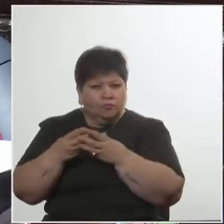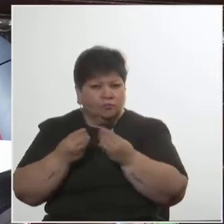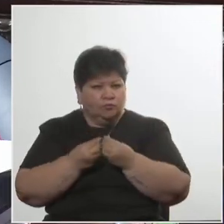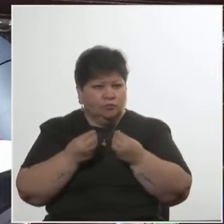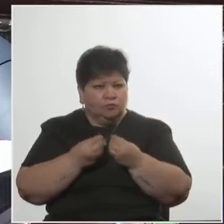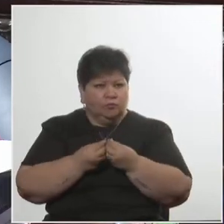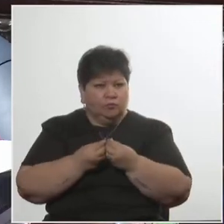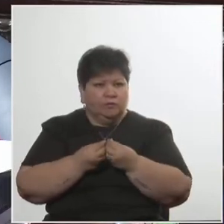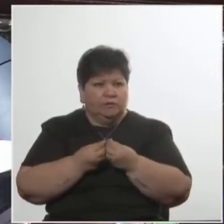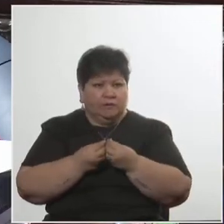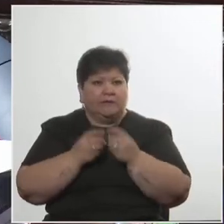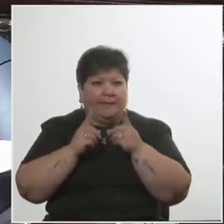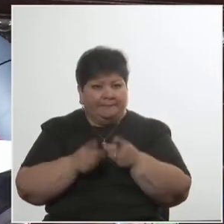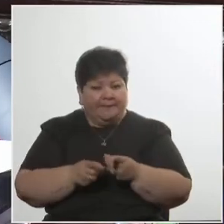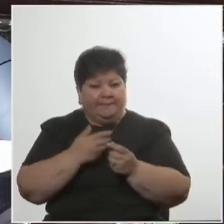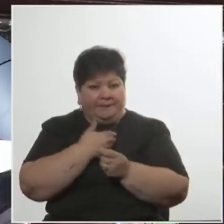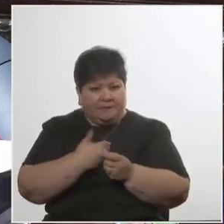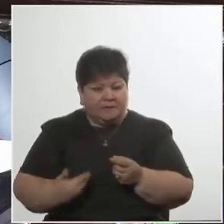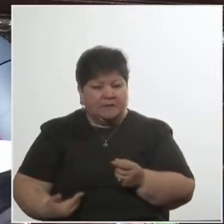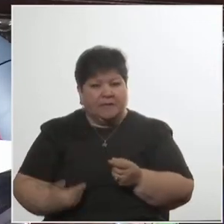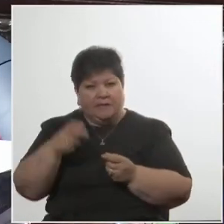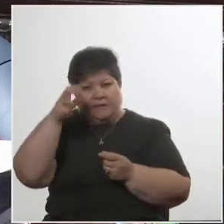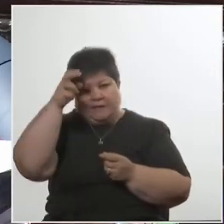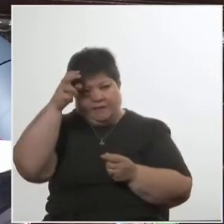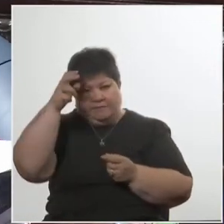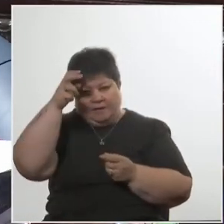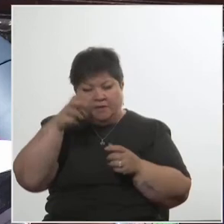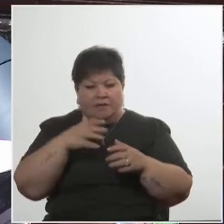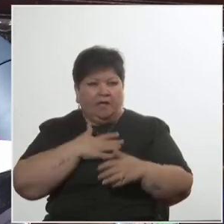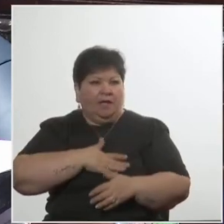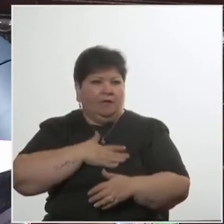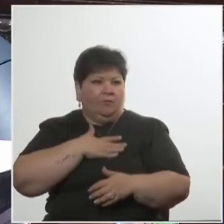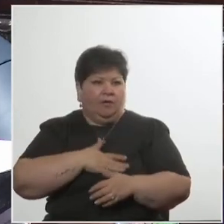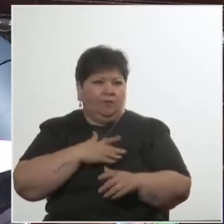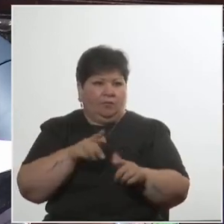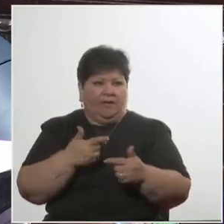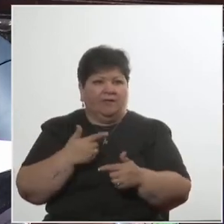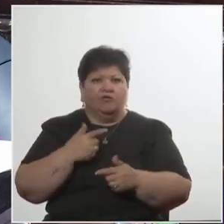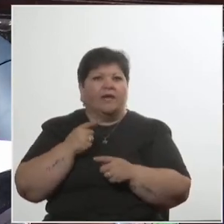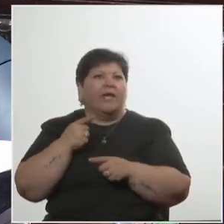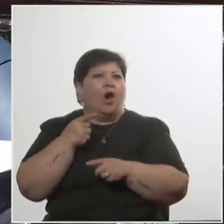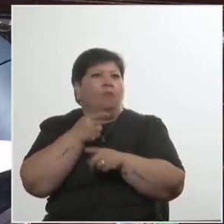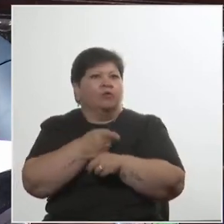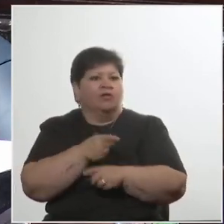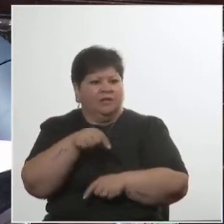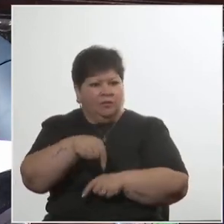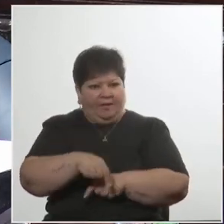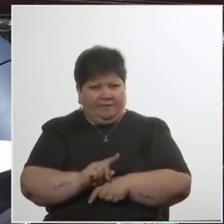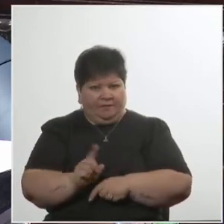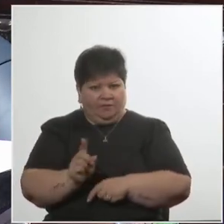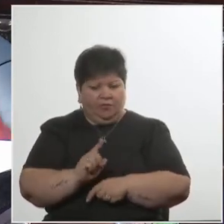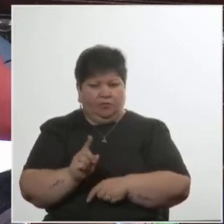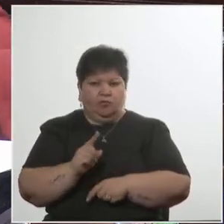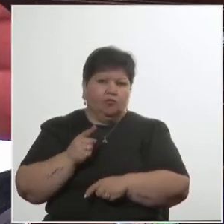el presidente Vázquez y que no tuvieron el acuerdo por nosotros hoy no estamos oponiéndonos a esto nosotros también nos opusimos a otros que